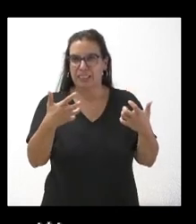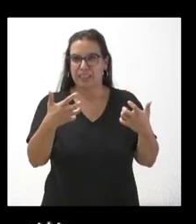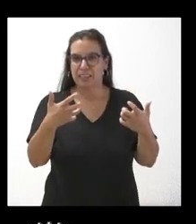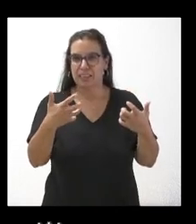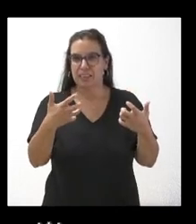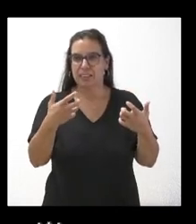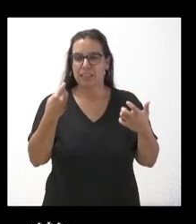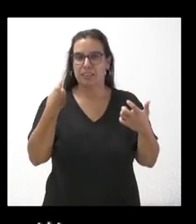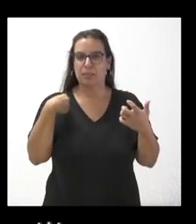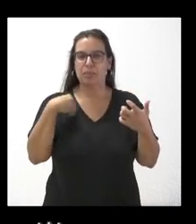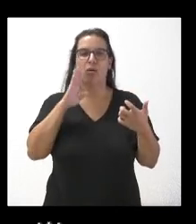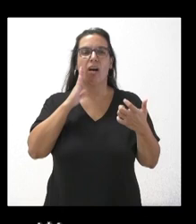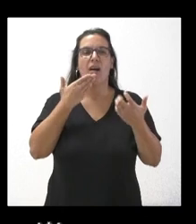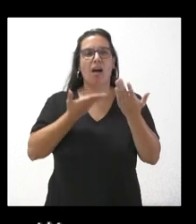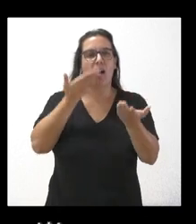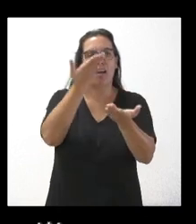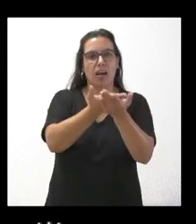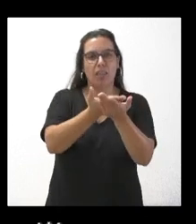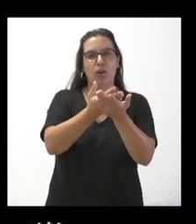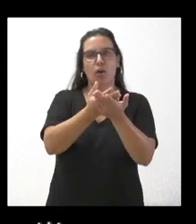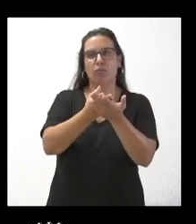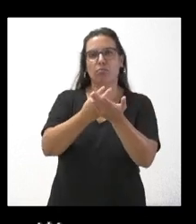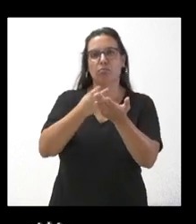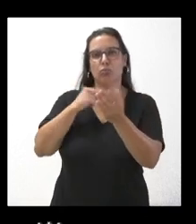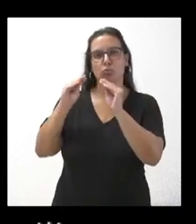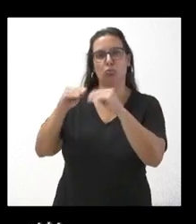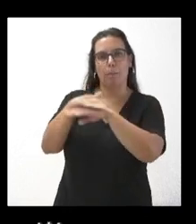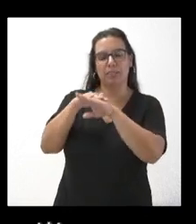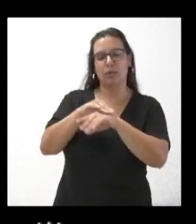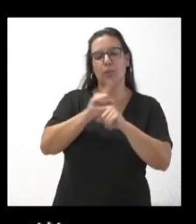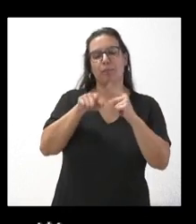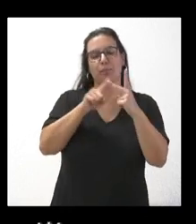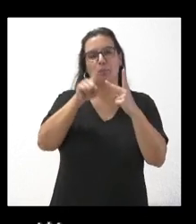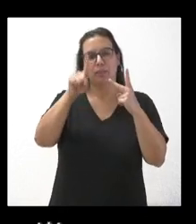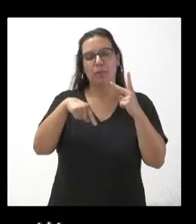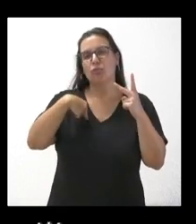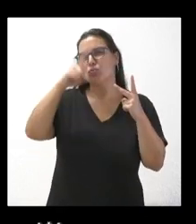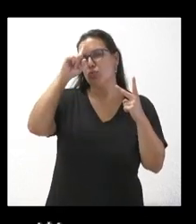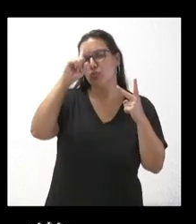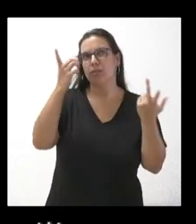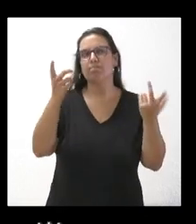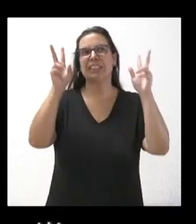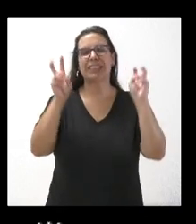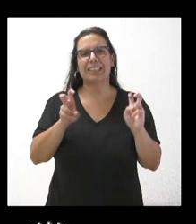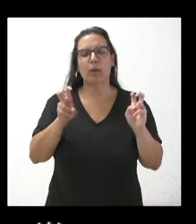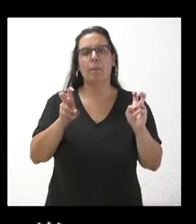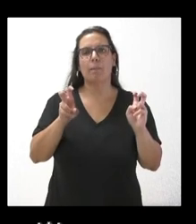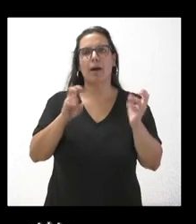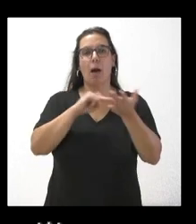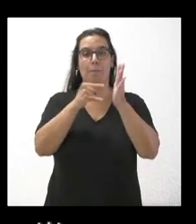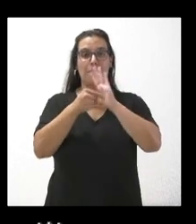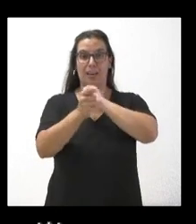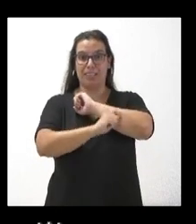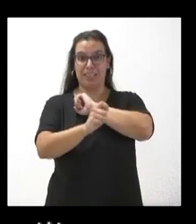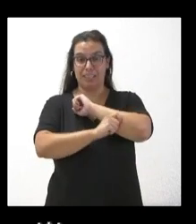de esta alegación que había comentado del Ministerio. Luego, por otro lado, no sé, con la cuestión del plan